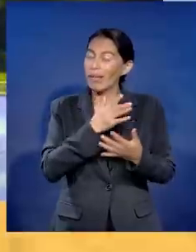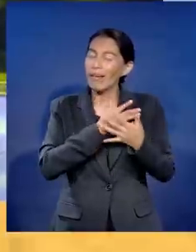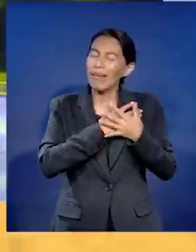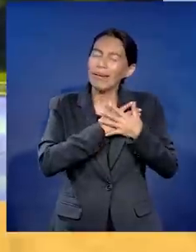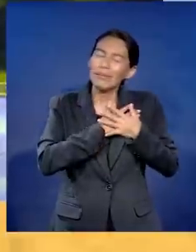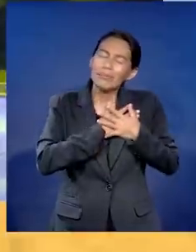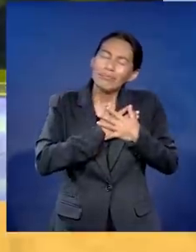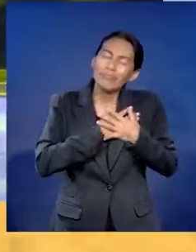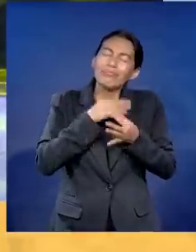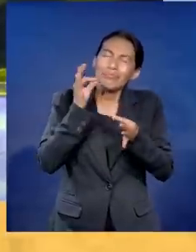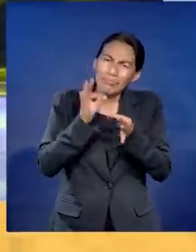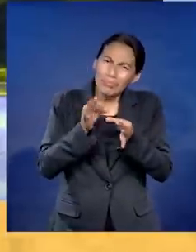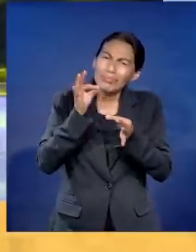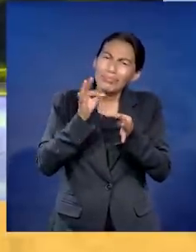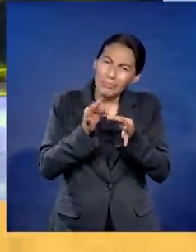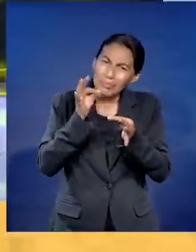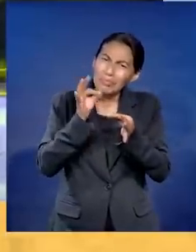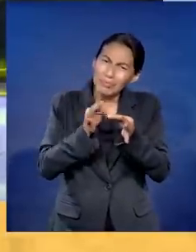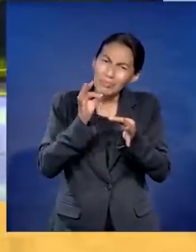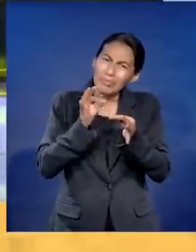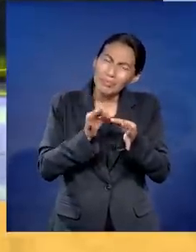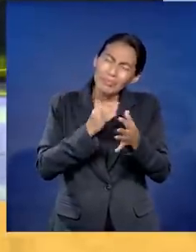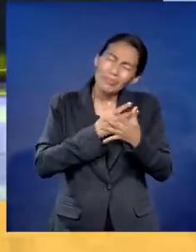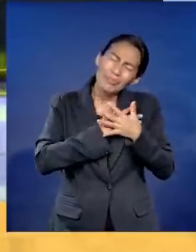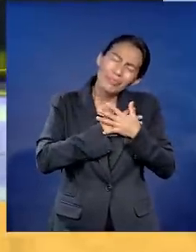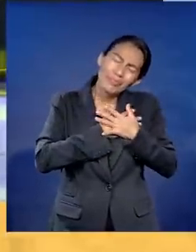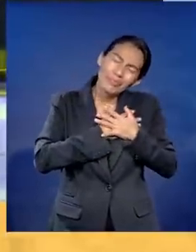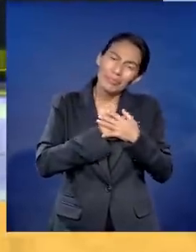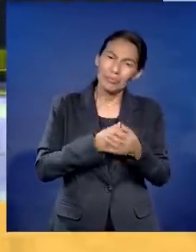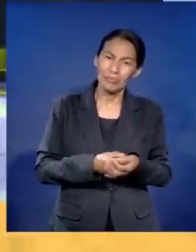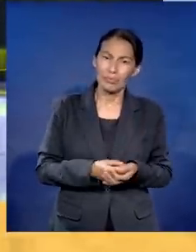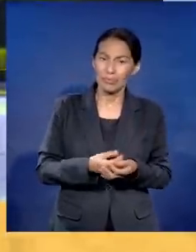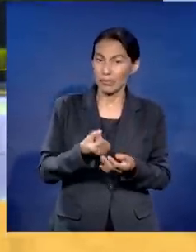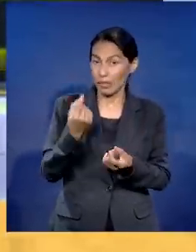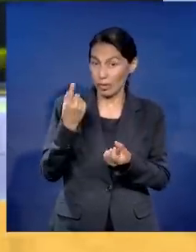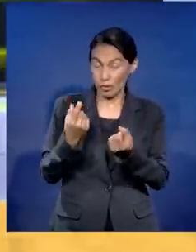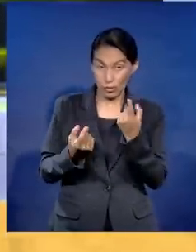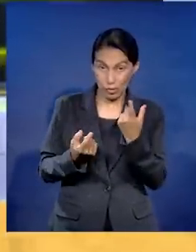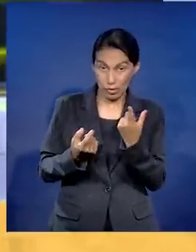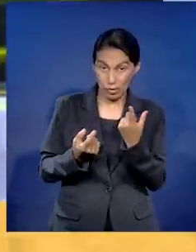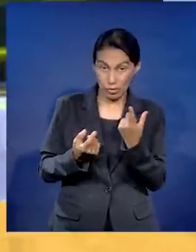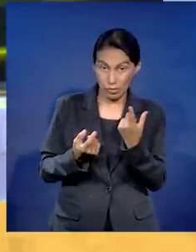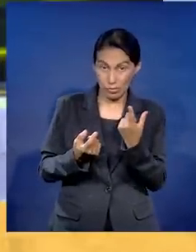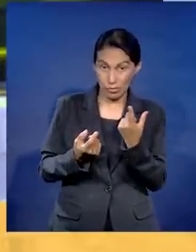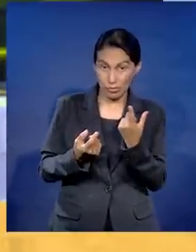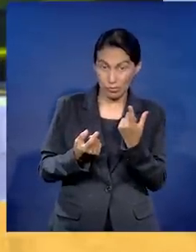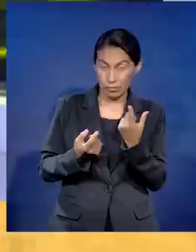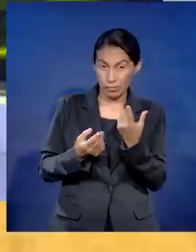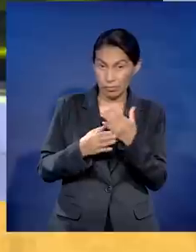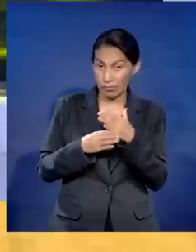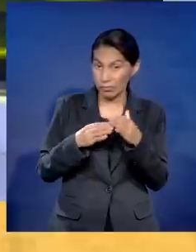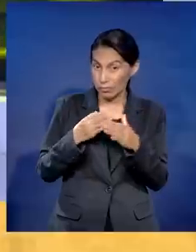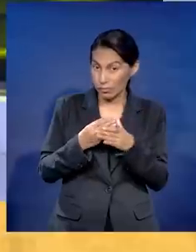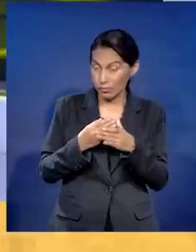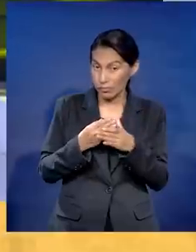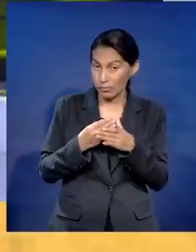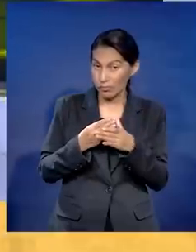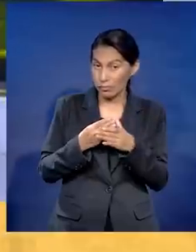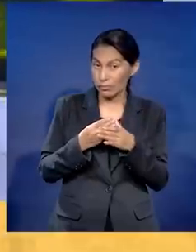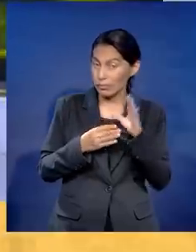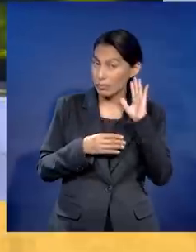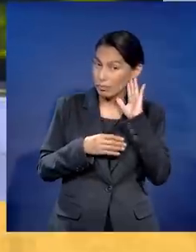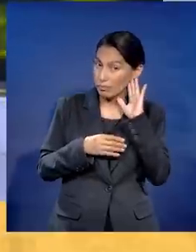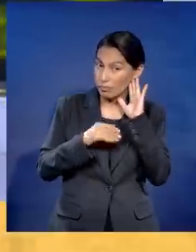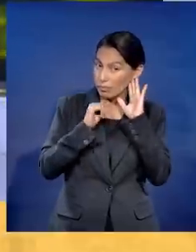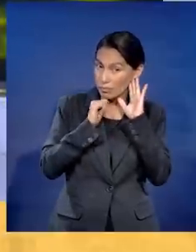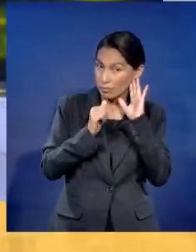Constantemente dile que la amas, dile que la amas, dile que la amas. Hay algunas damas que no lo reciben con palabras,